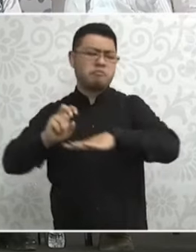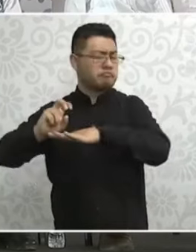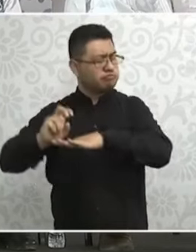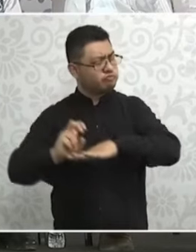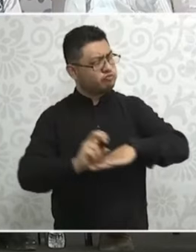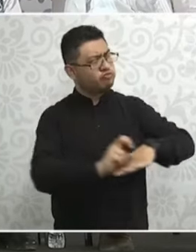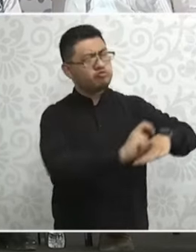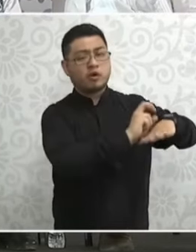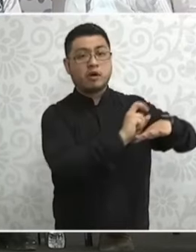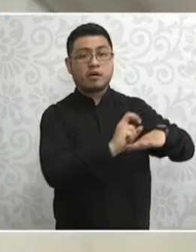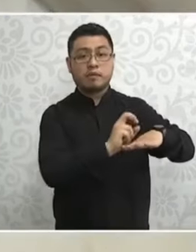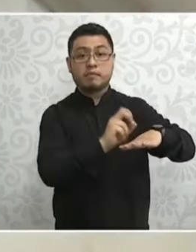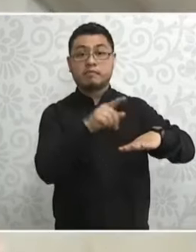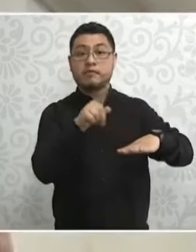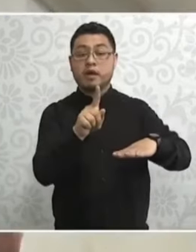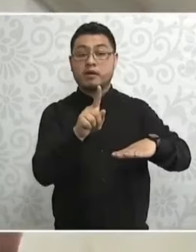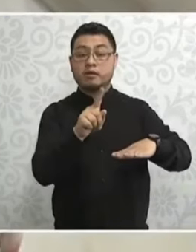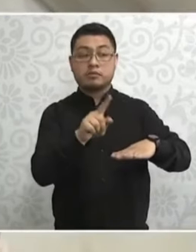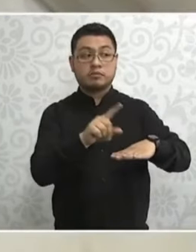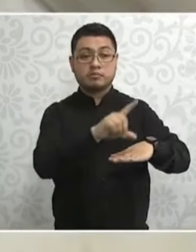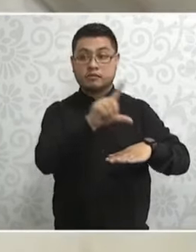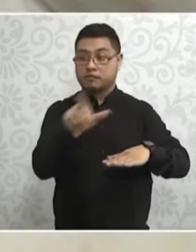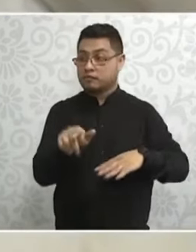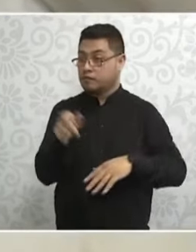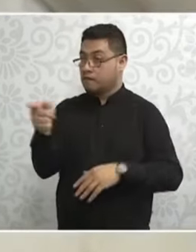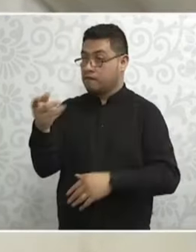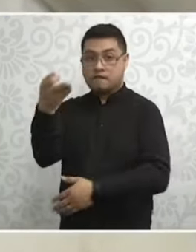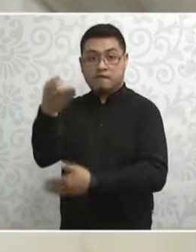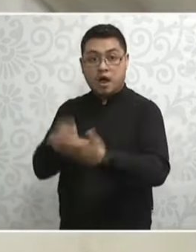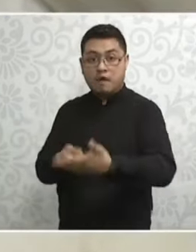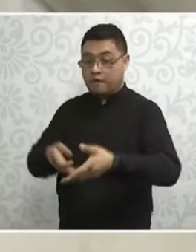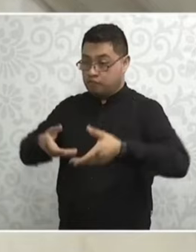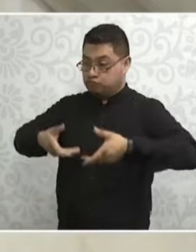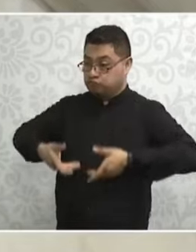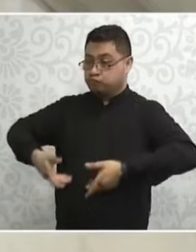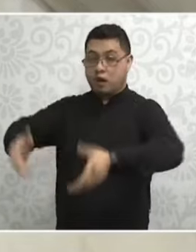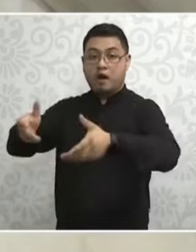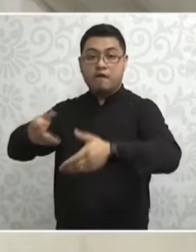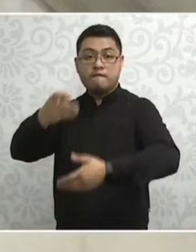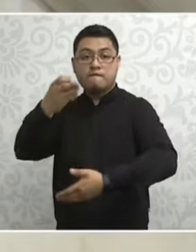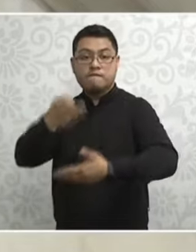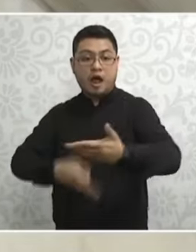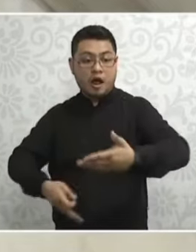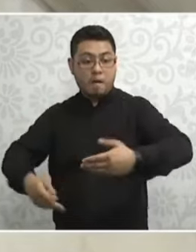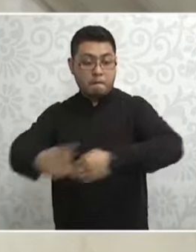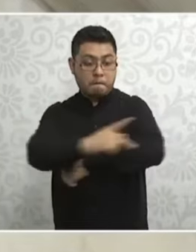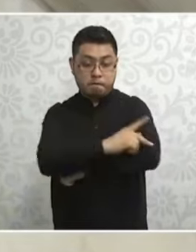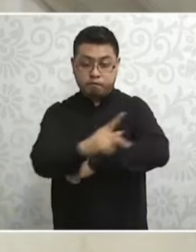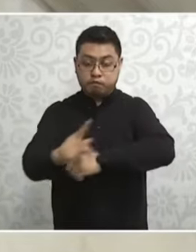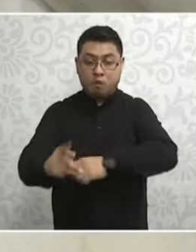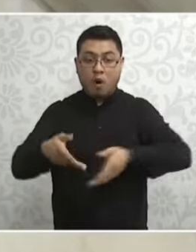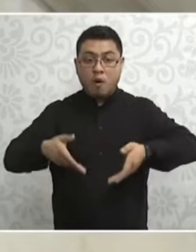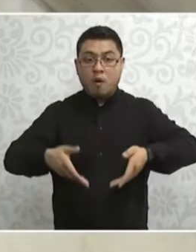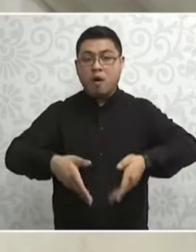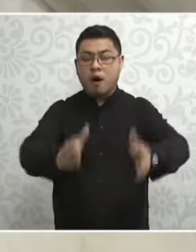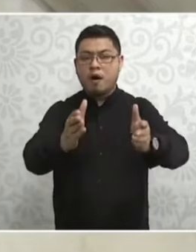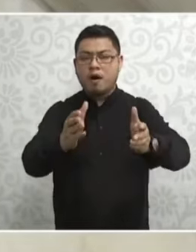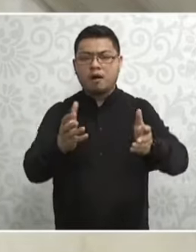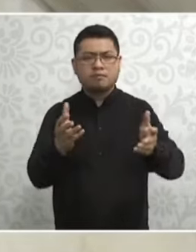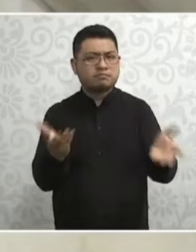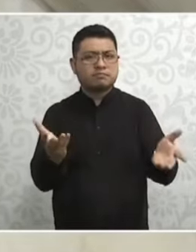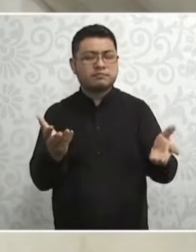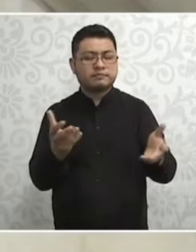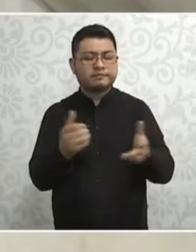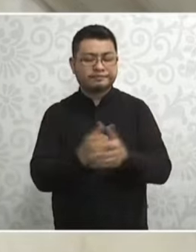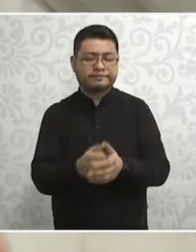faltan carreteras, si nos faltan puertos. Cuando uno piensa, Andrés siempre se